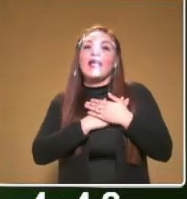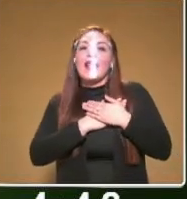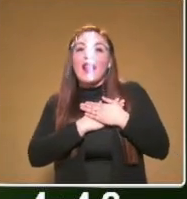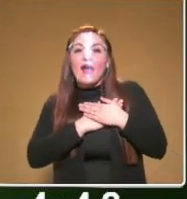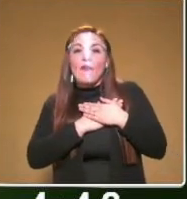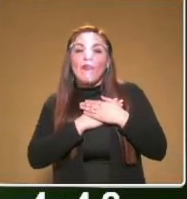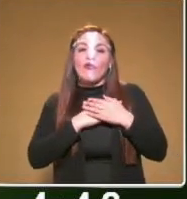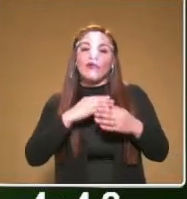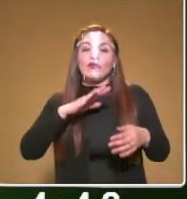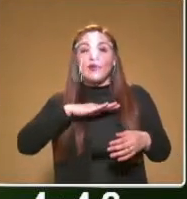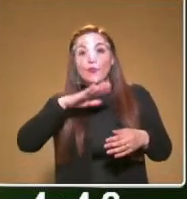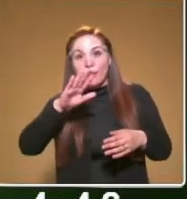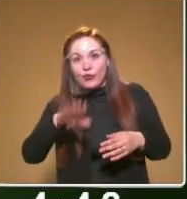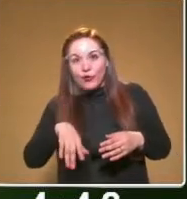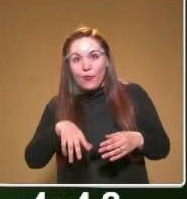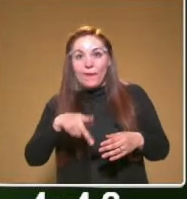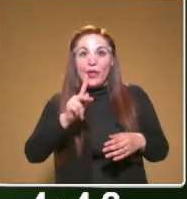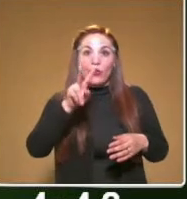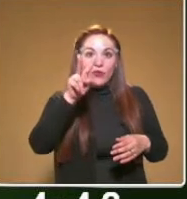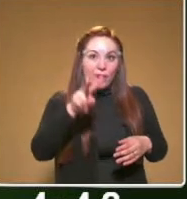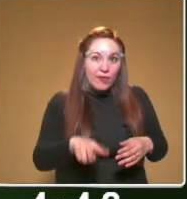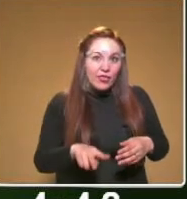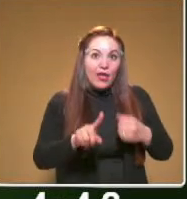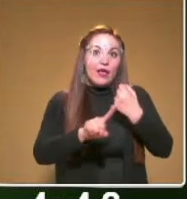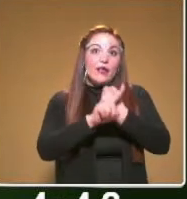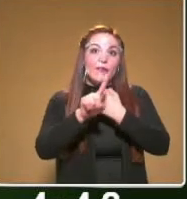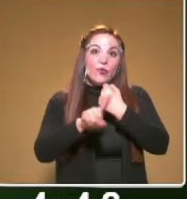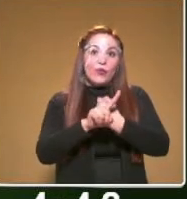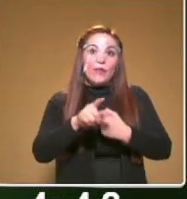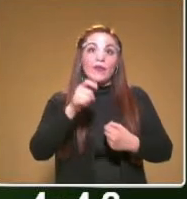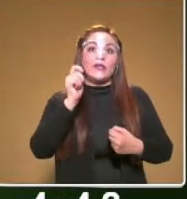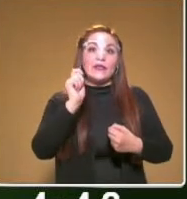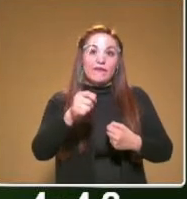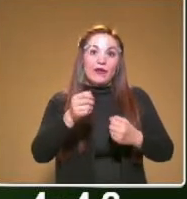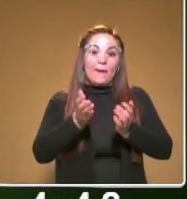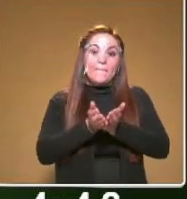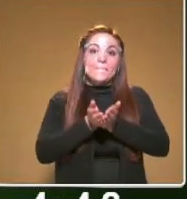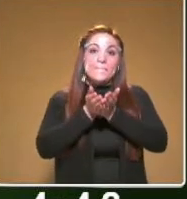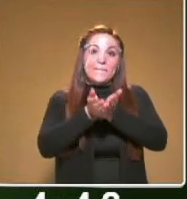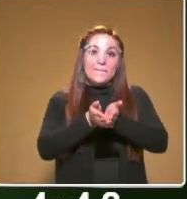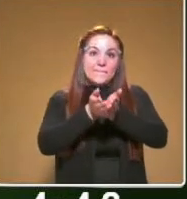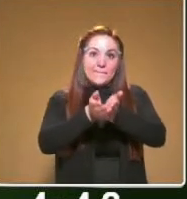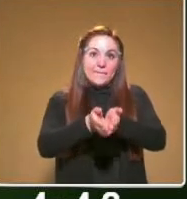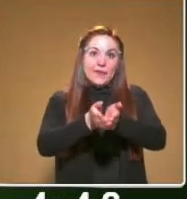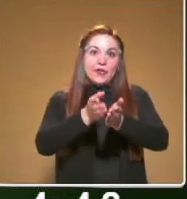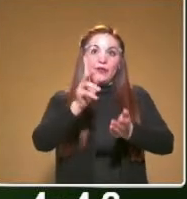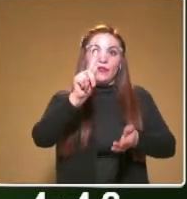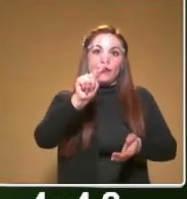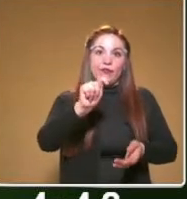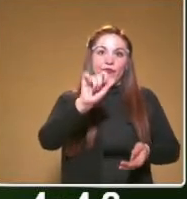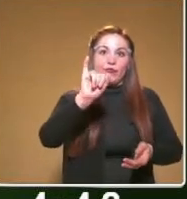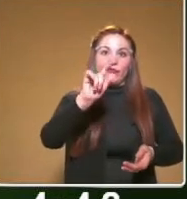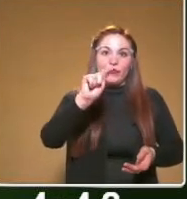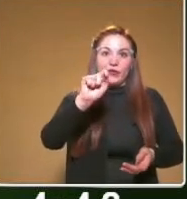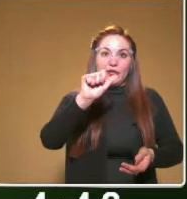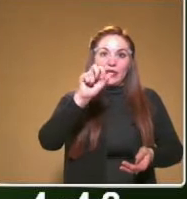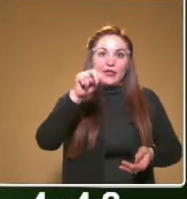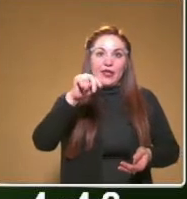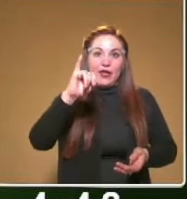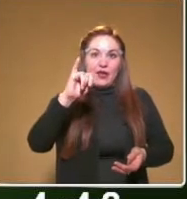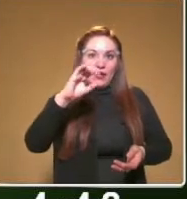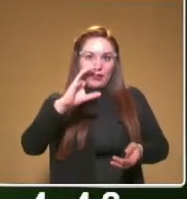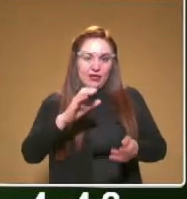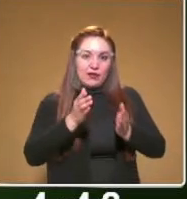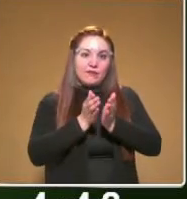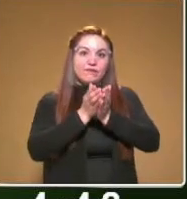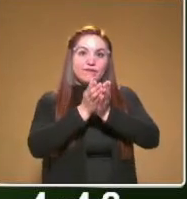falleció, pero realmente la tragedia, maestra, fue que el barco llamado Titanic se golpeó un iceberg y pues obviamente fallecieron.